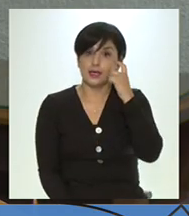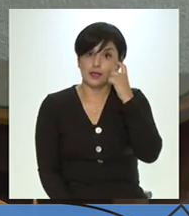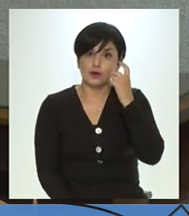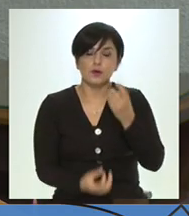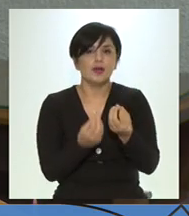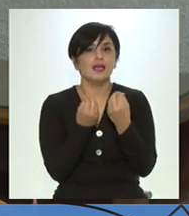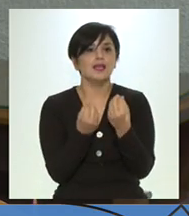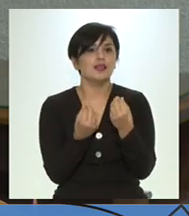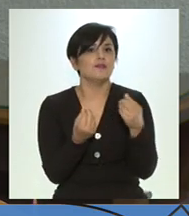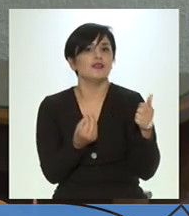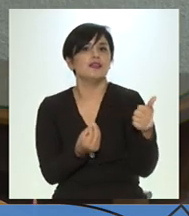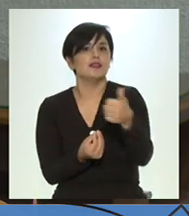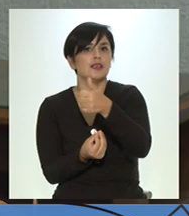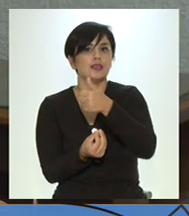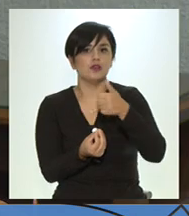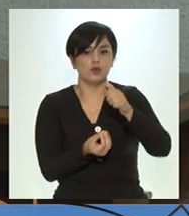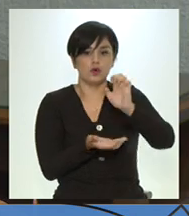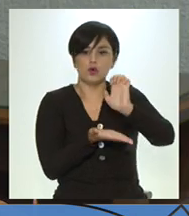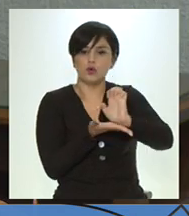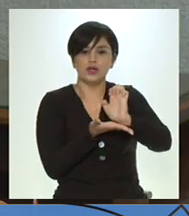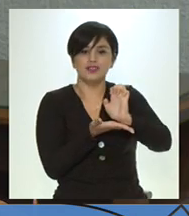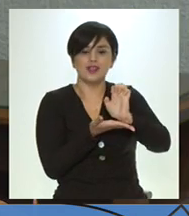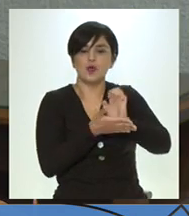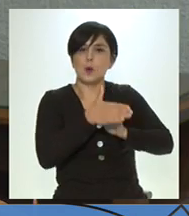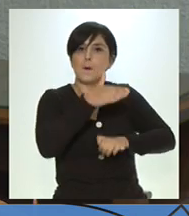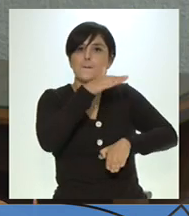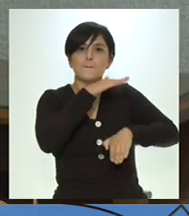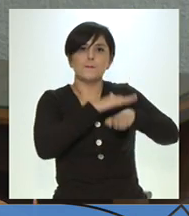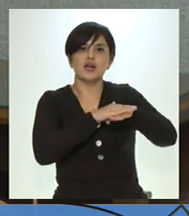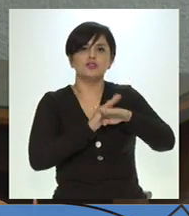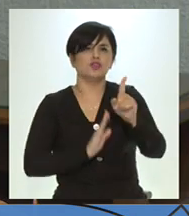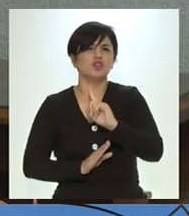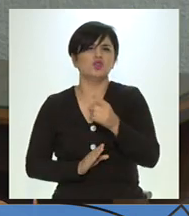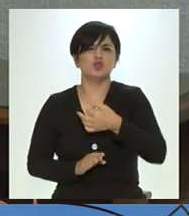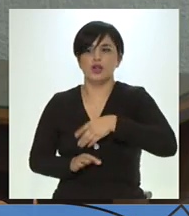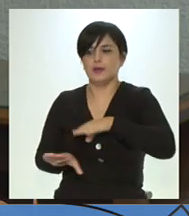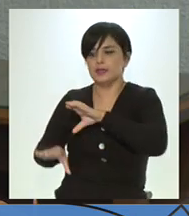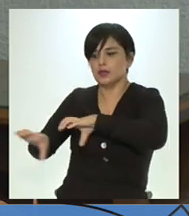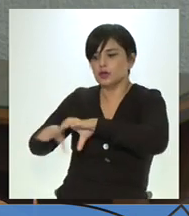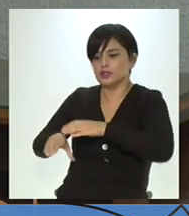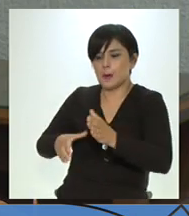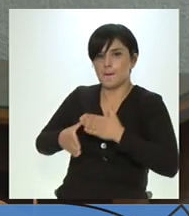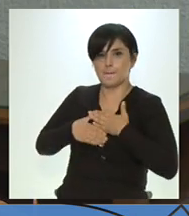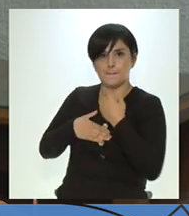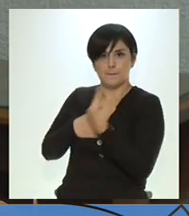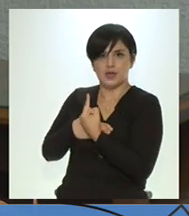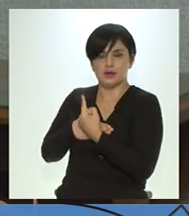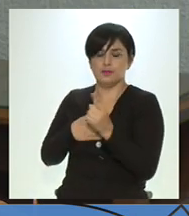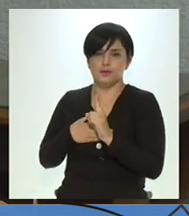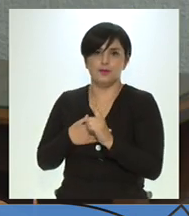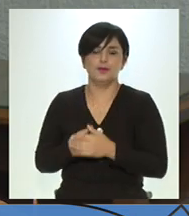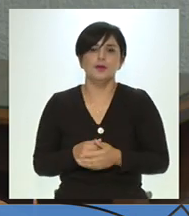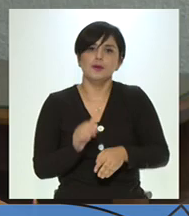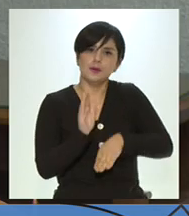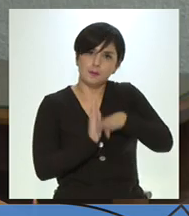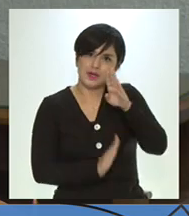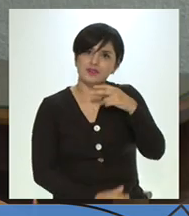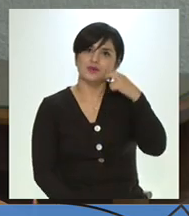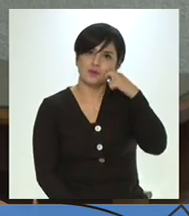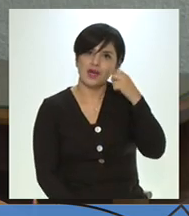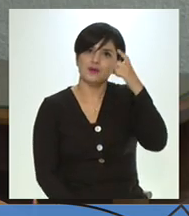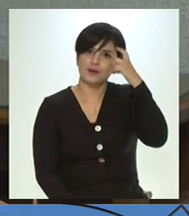común como un estado muy superior a la mera suma de bienes individuales y por cierto más humano y real